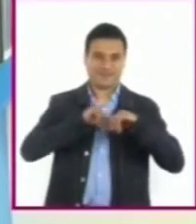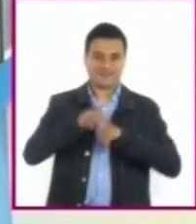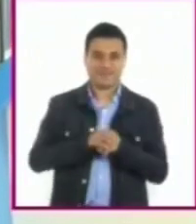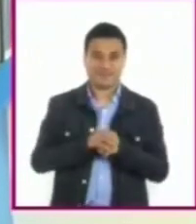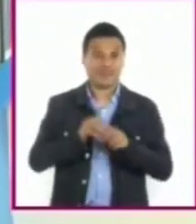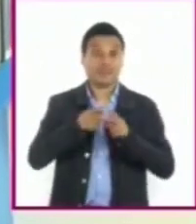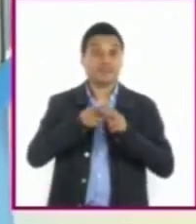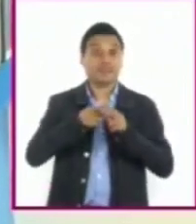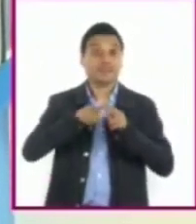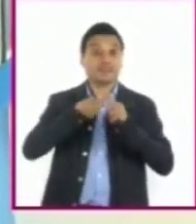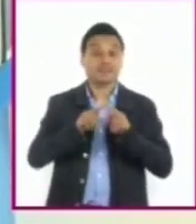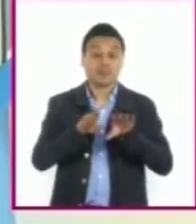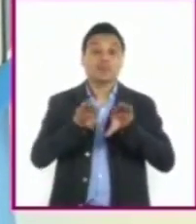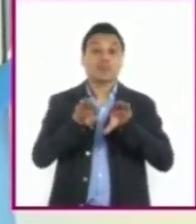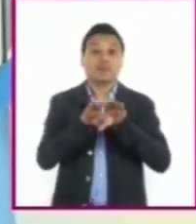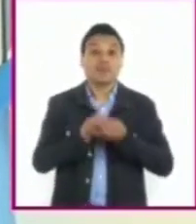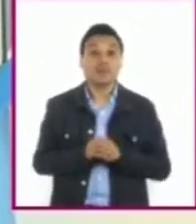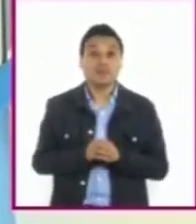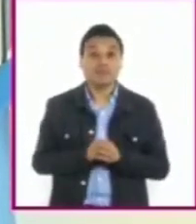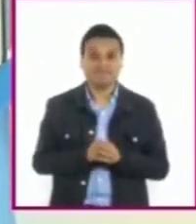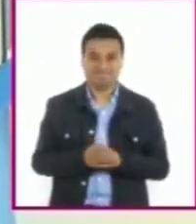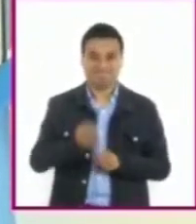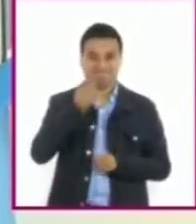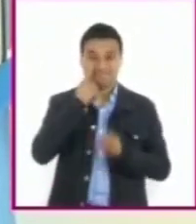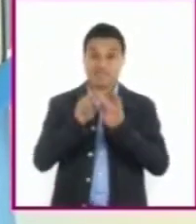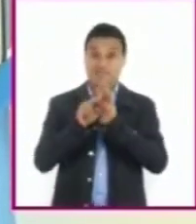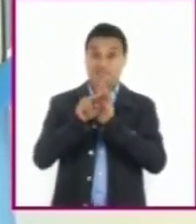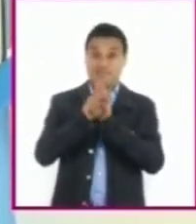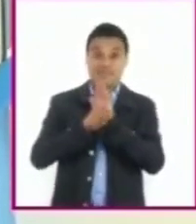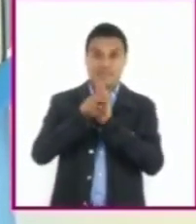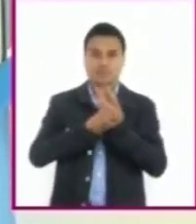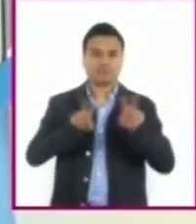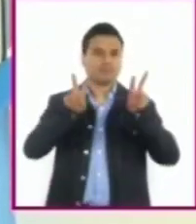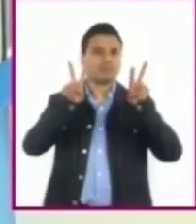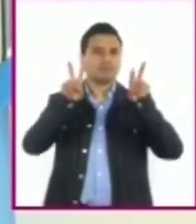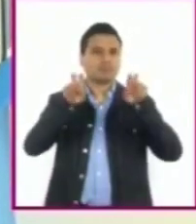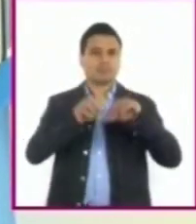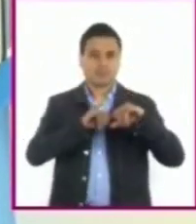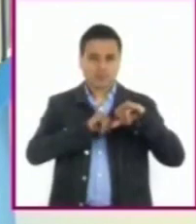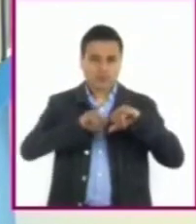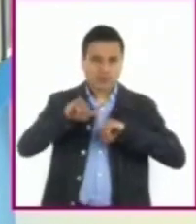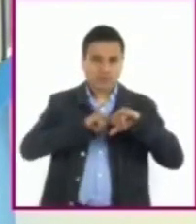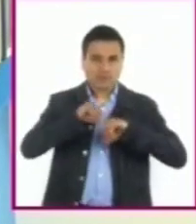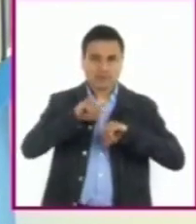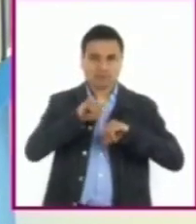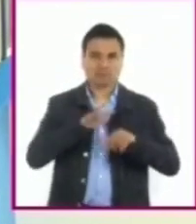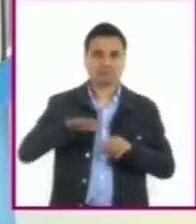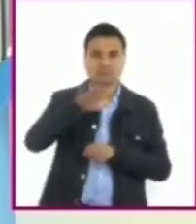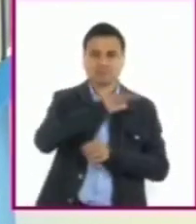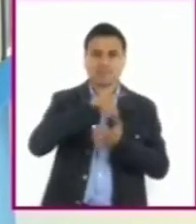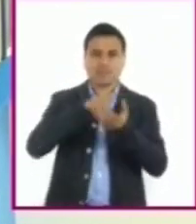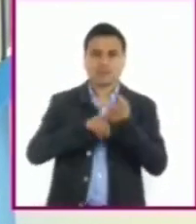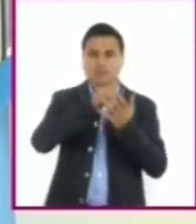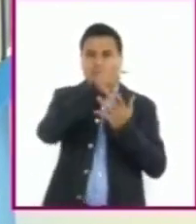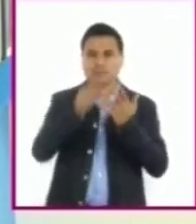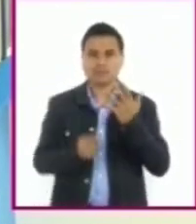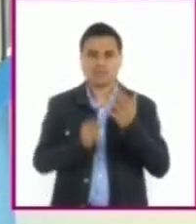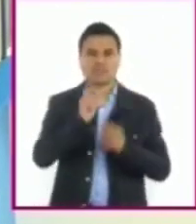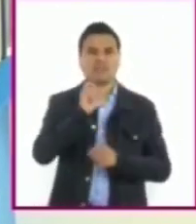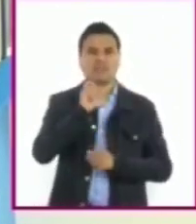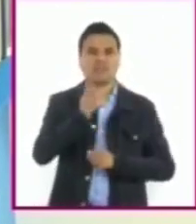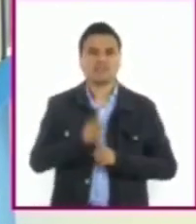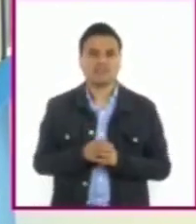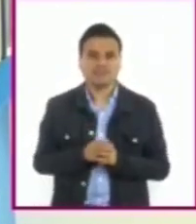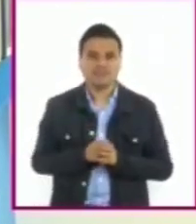comenzar, veamos el siguiente video, los componentes geográficos, donde sabrás identificarlos y entender la relación entre ellos y